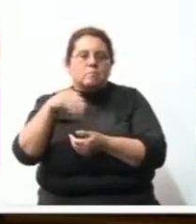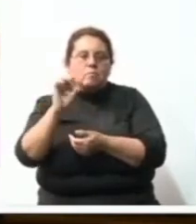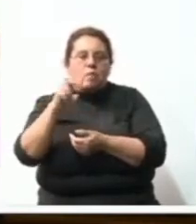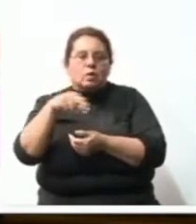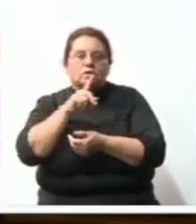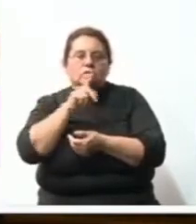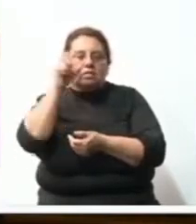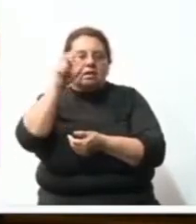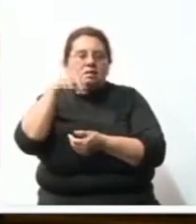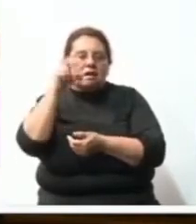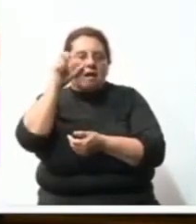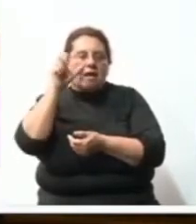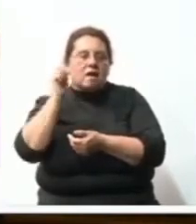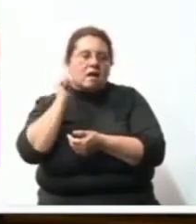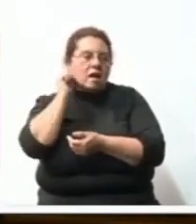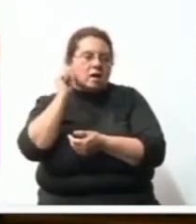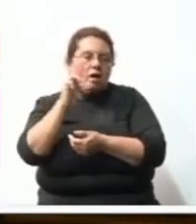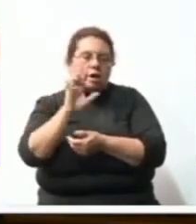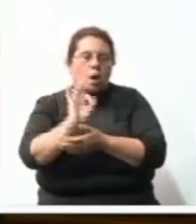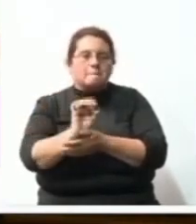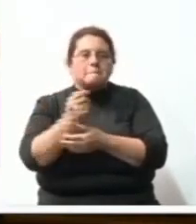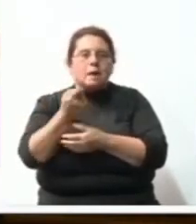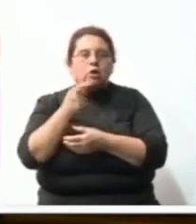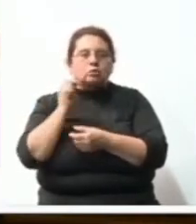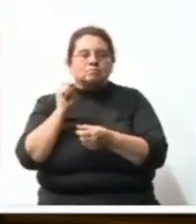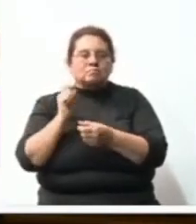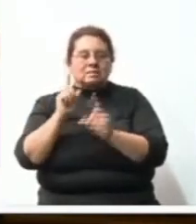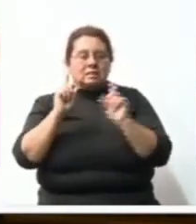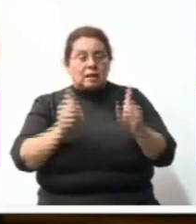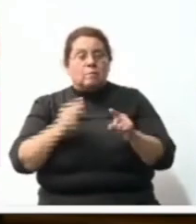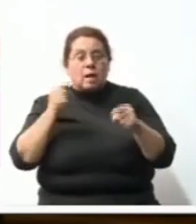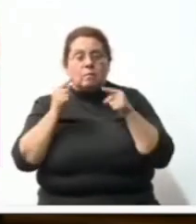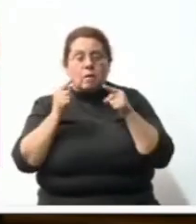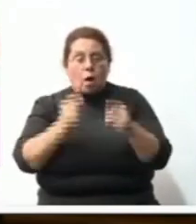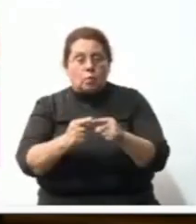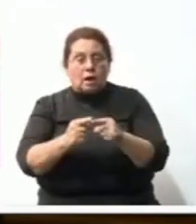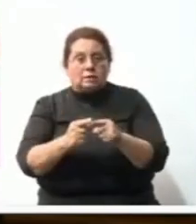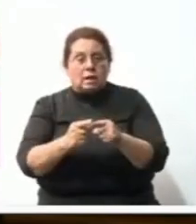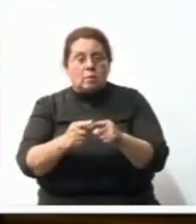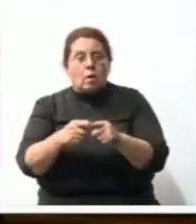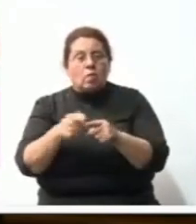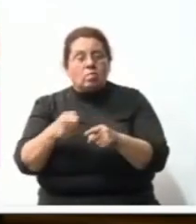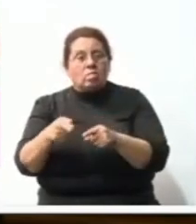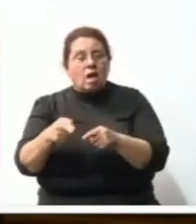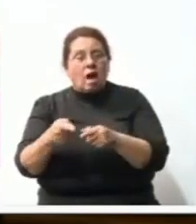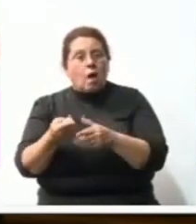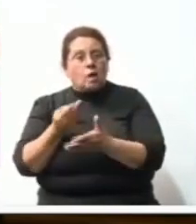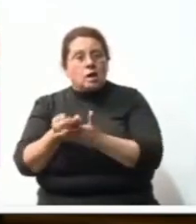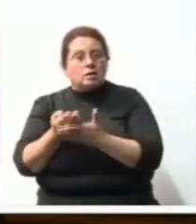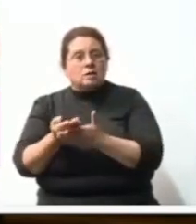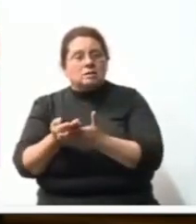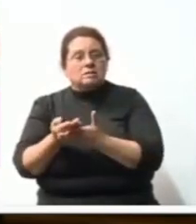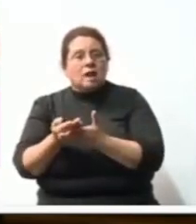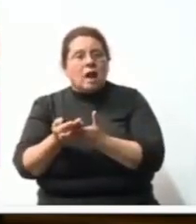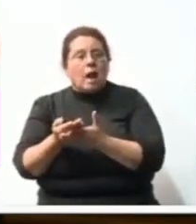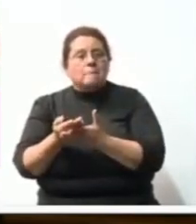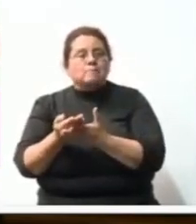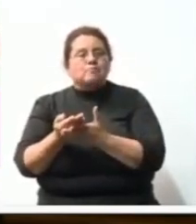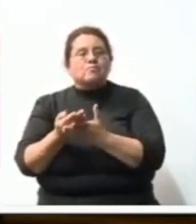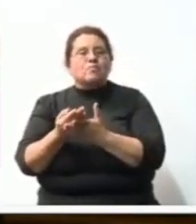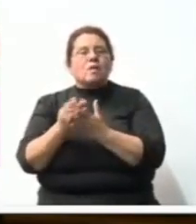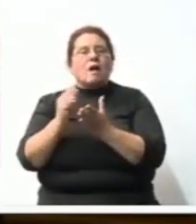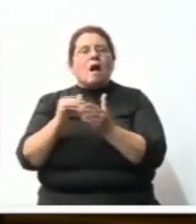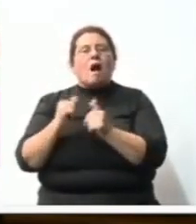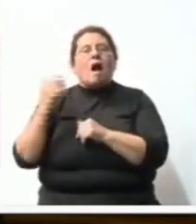objetivos pero también tiene el objetivo de legitimar a las fuerzas armadas actualmente bajarle el precio Lo que fue la dictadura